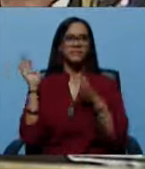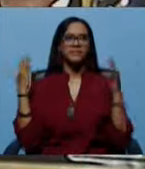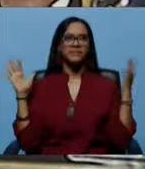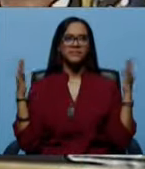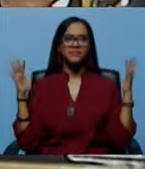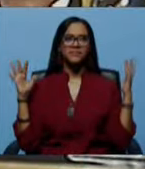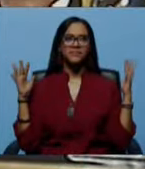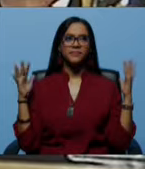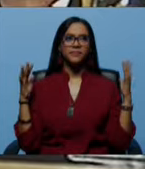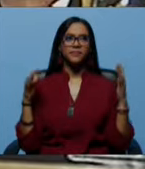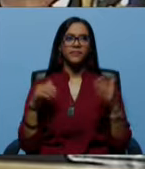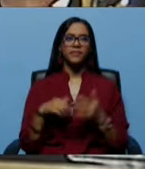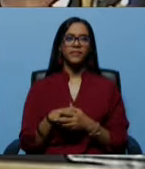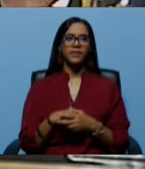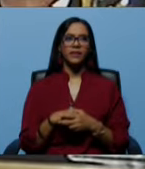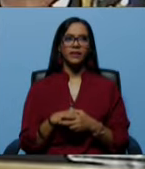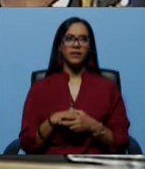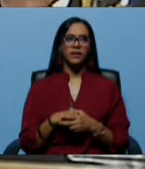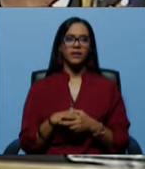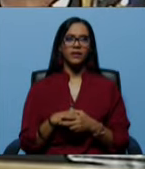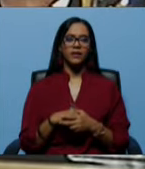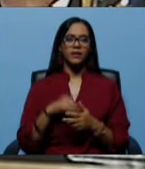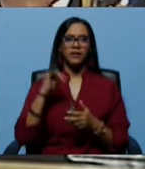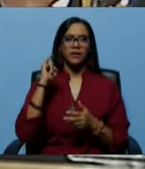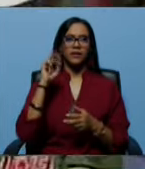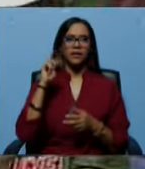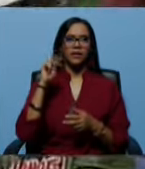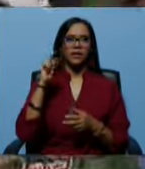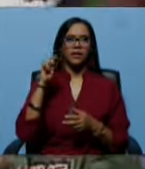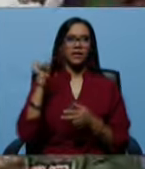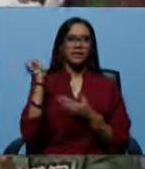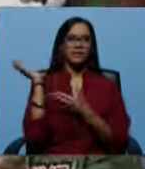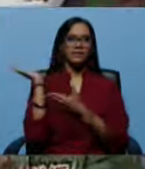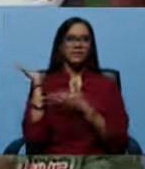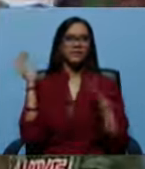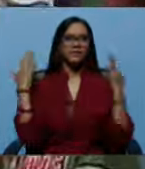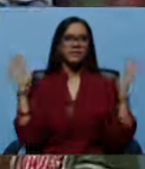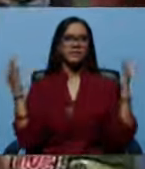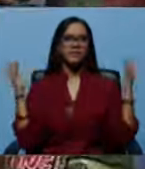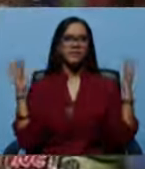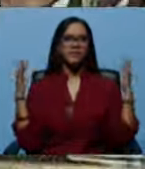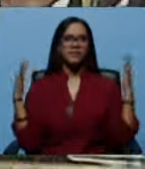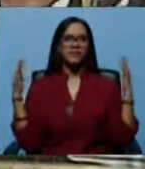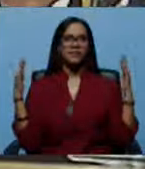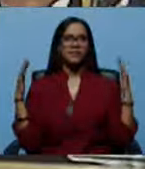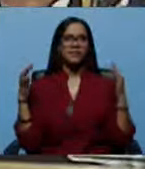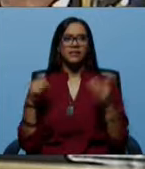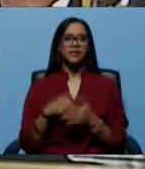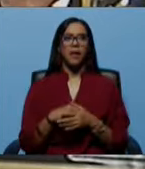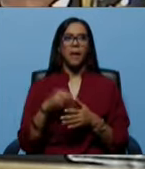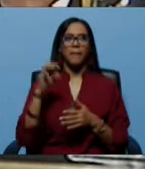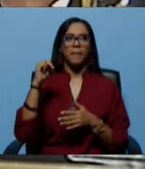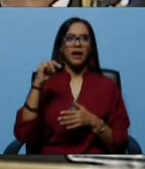Elizabeth Acuña, Irma Nobrega, Irma,